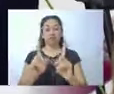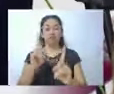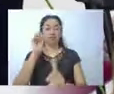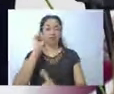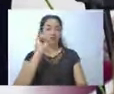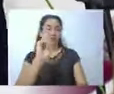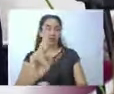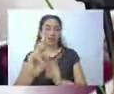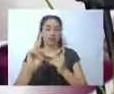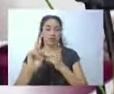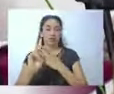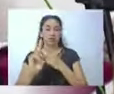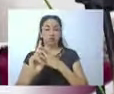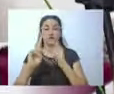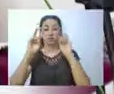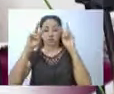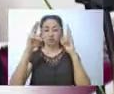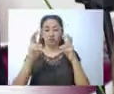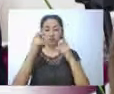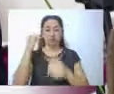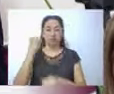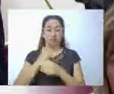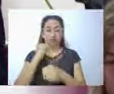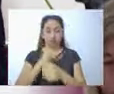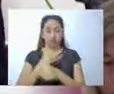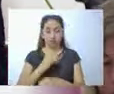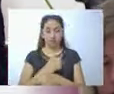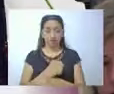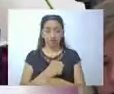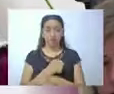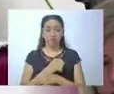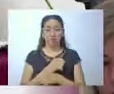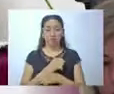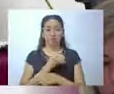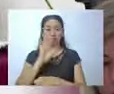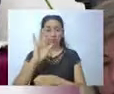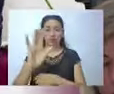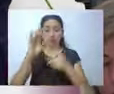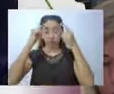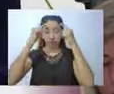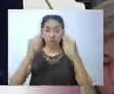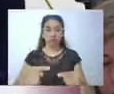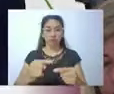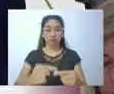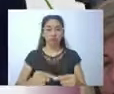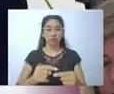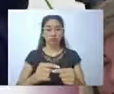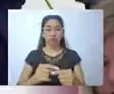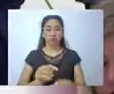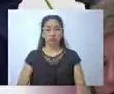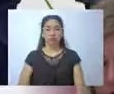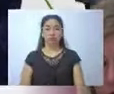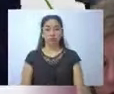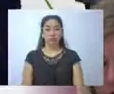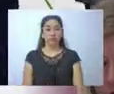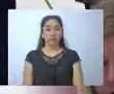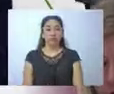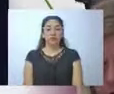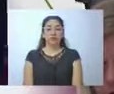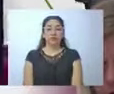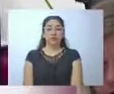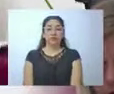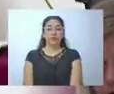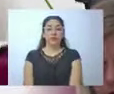que desarrolla un funcionario en el cumplimiento de sus funciones de acuerdo a lo establecido en el ROF y de acuerdo a lo establecido en el Acuerdo de Consejo